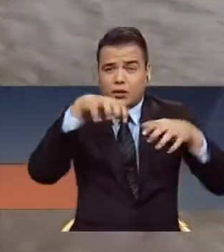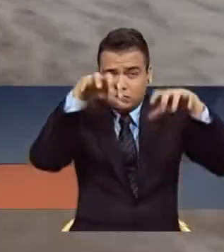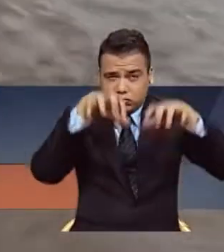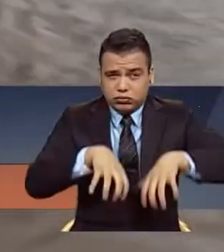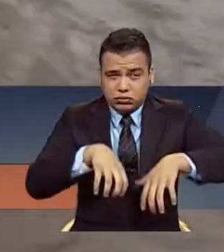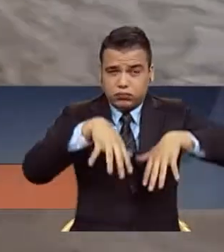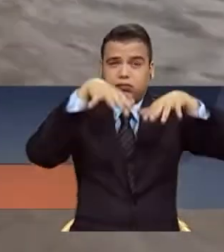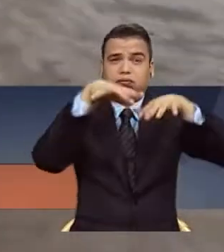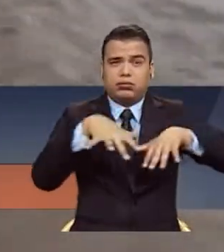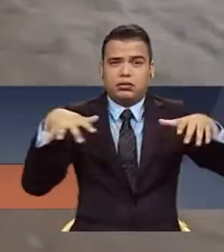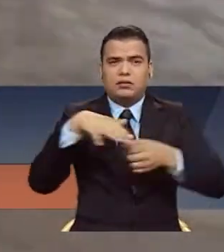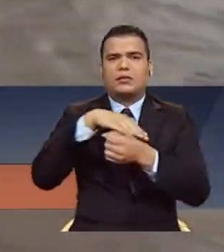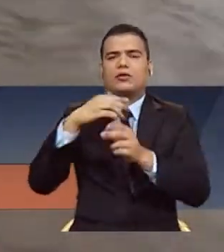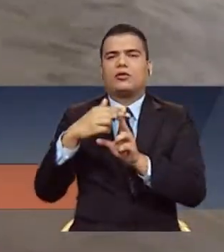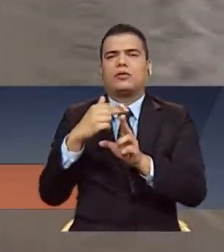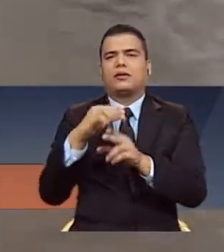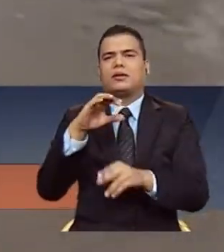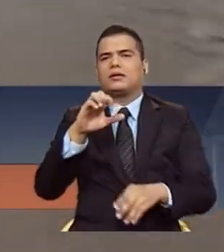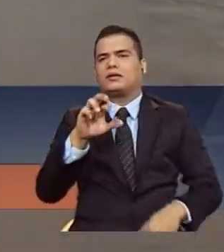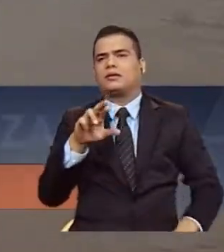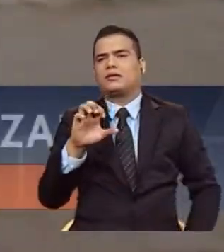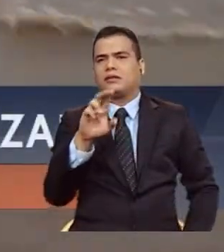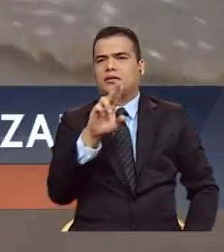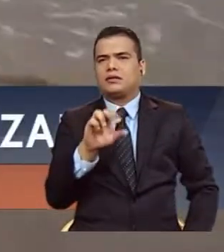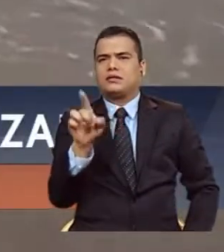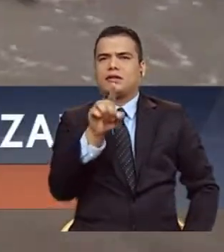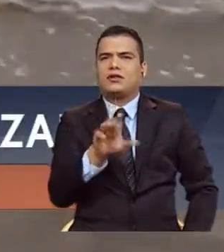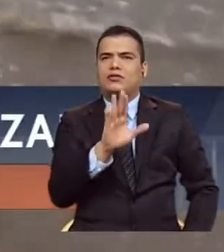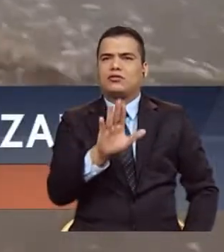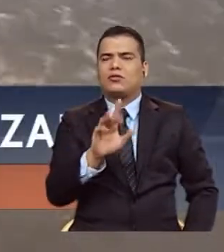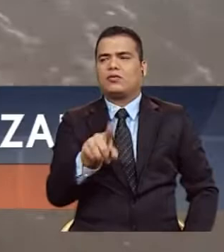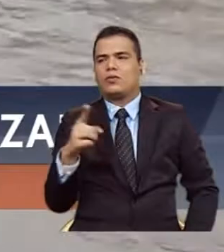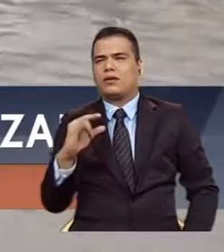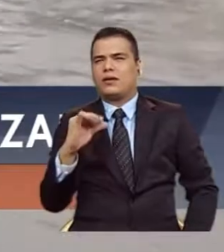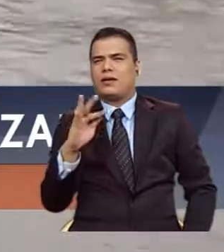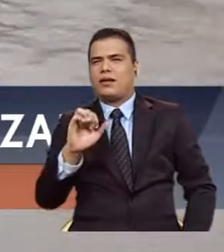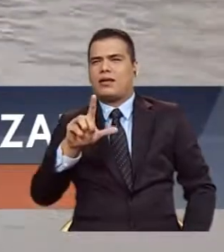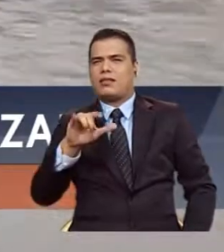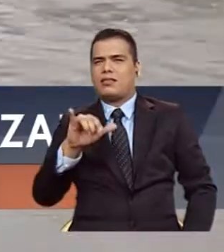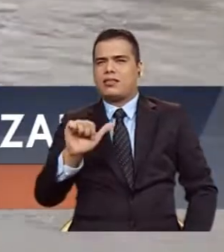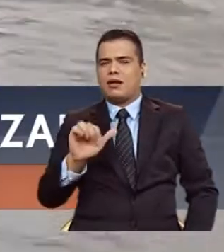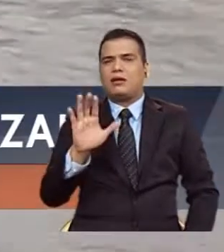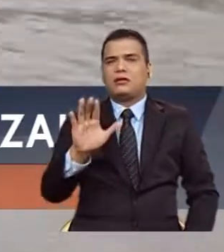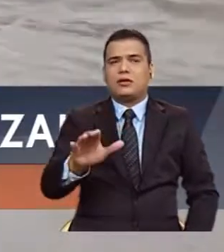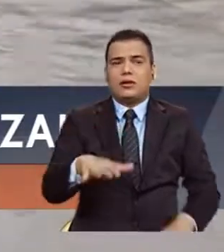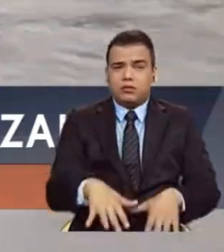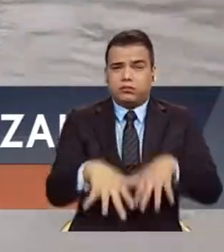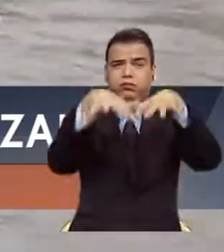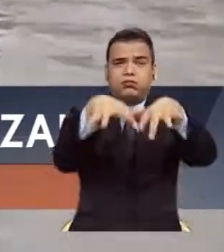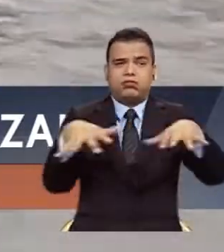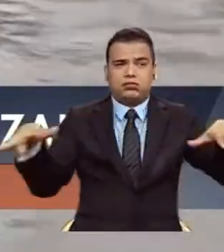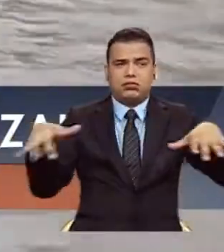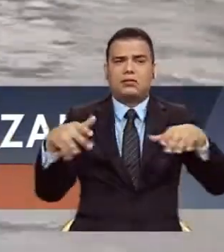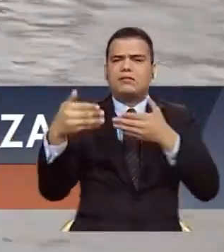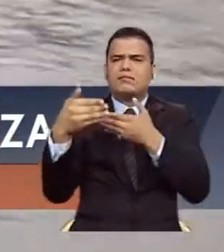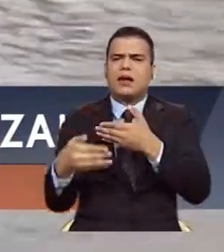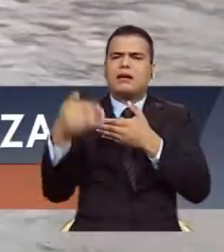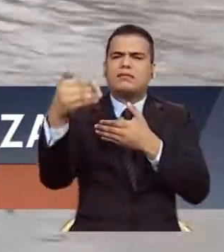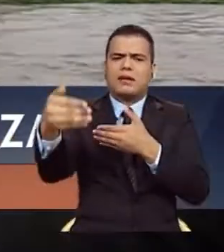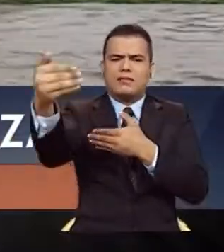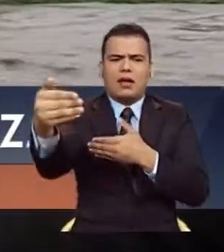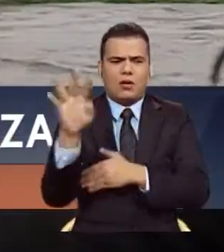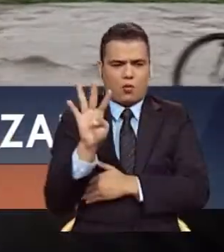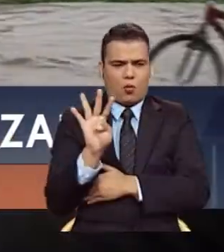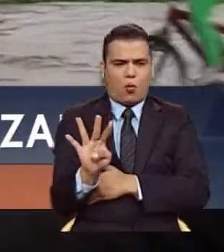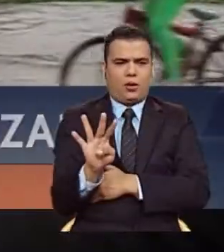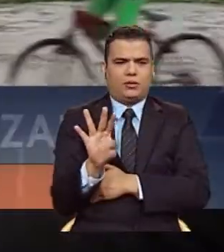en el barrio Cerezo, La Italia, al sur de Palmira, ocasionó la inundación de las viviendas de por lo menos 4 manzanas. No